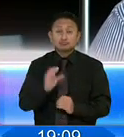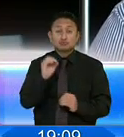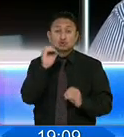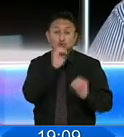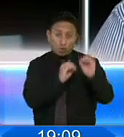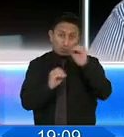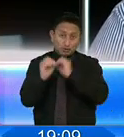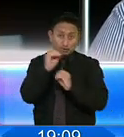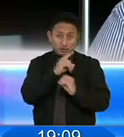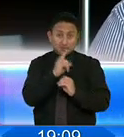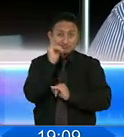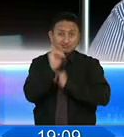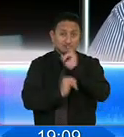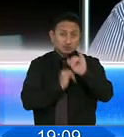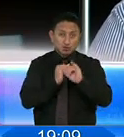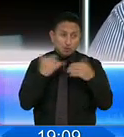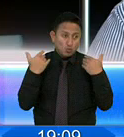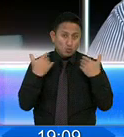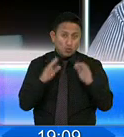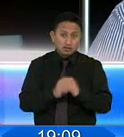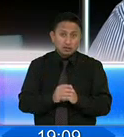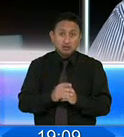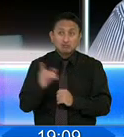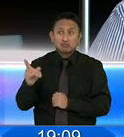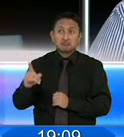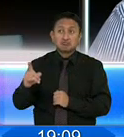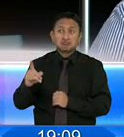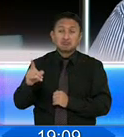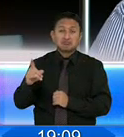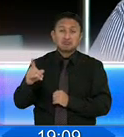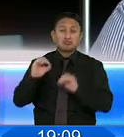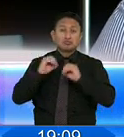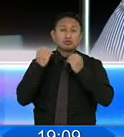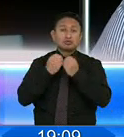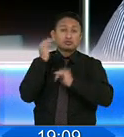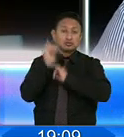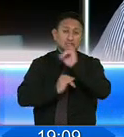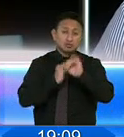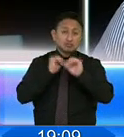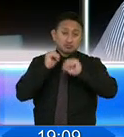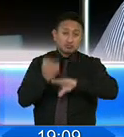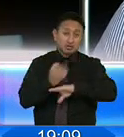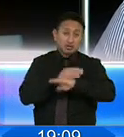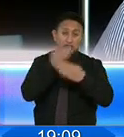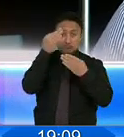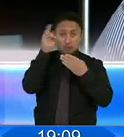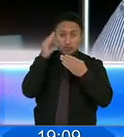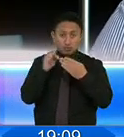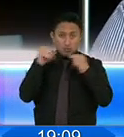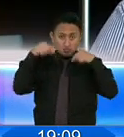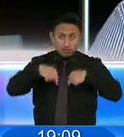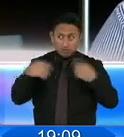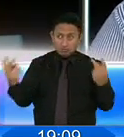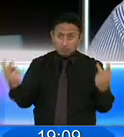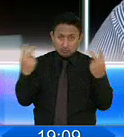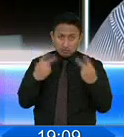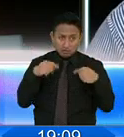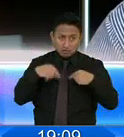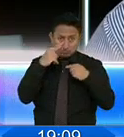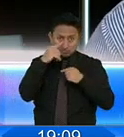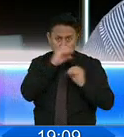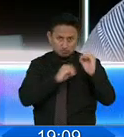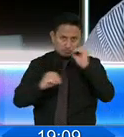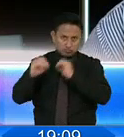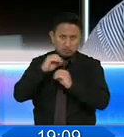internacionales de cualquiera de las instancias calificadas a nivel internacional pueda venir a hacer la observación de